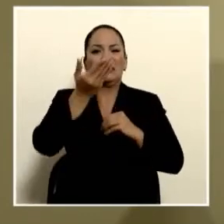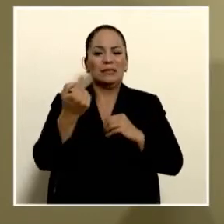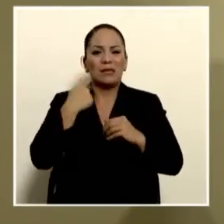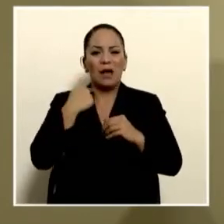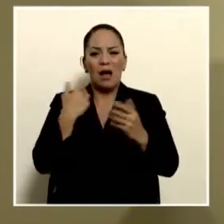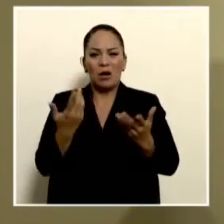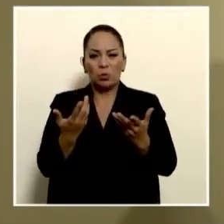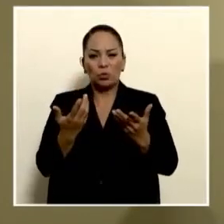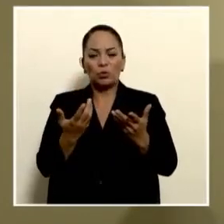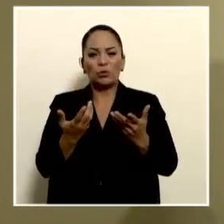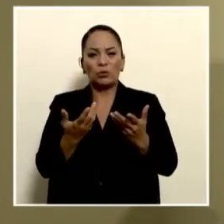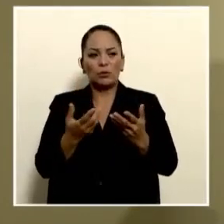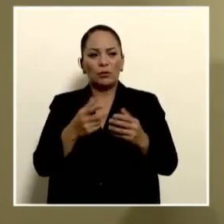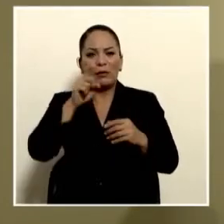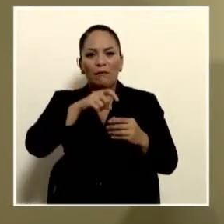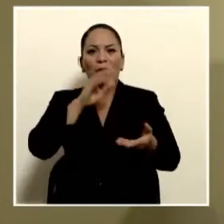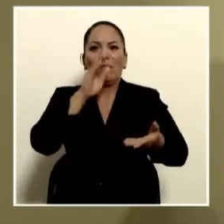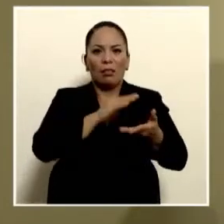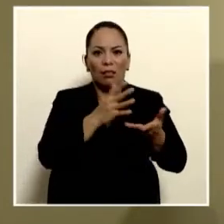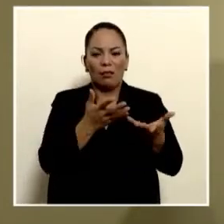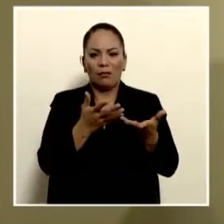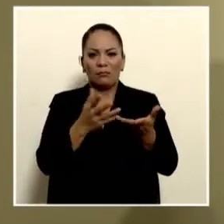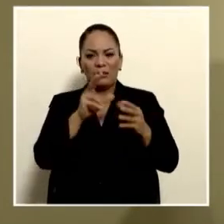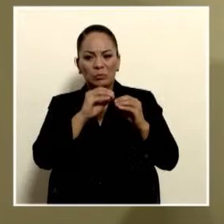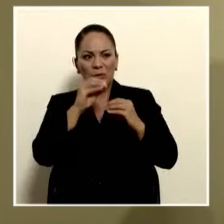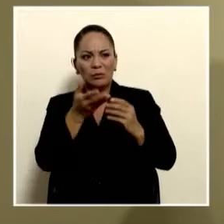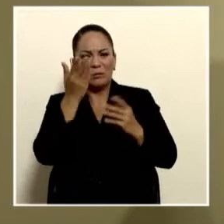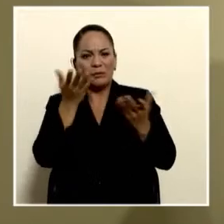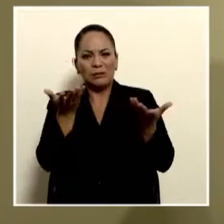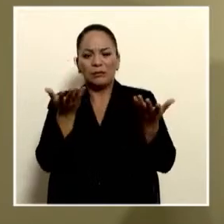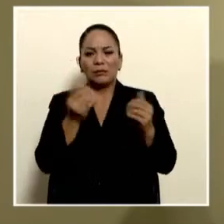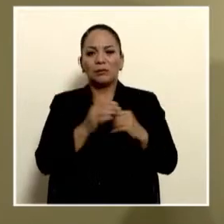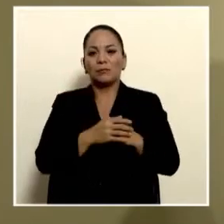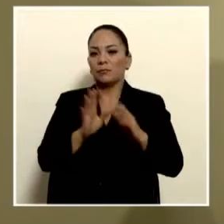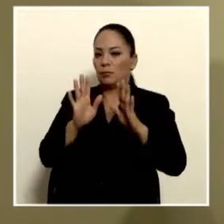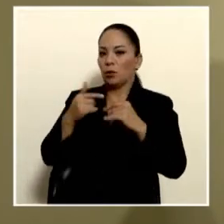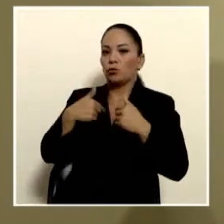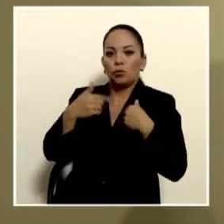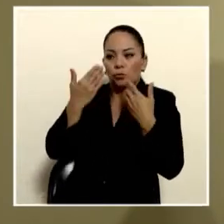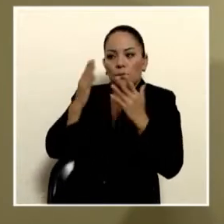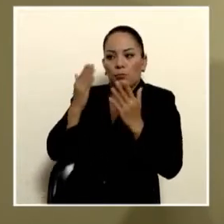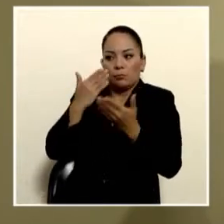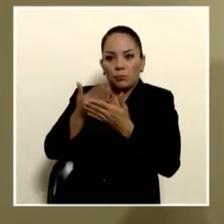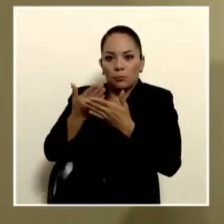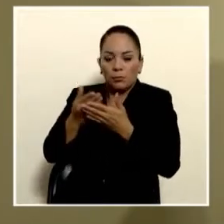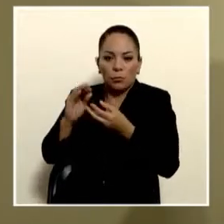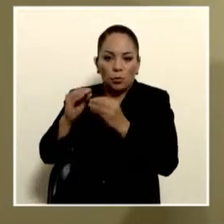que deberían costar. Yo no tengo verificación de ese número,